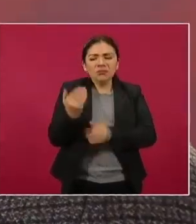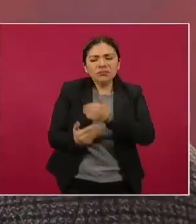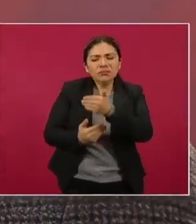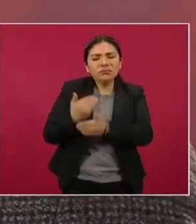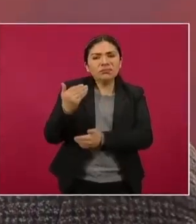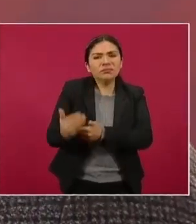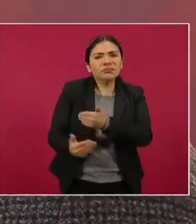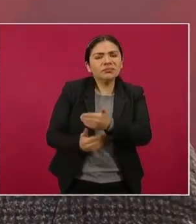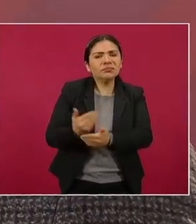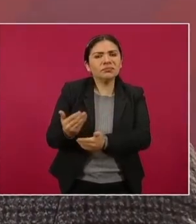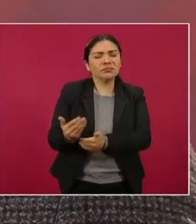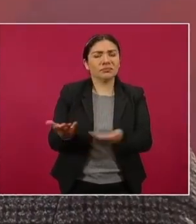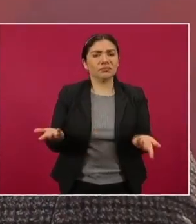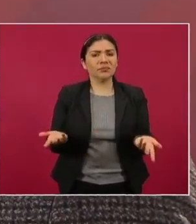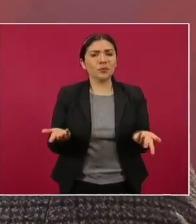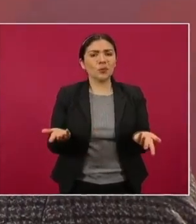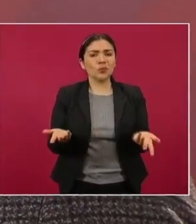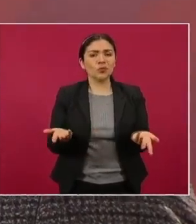estás